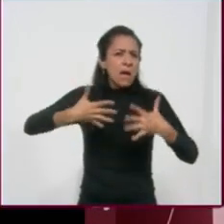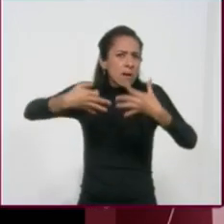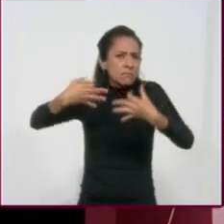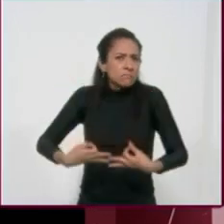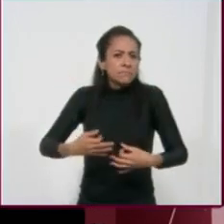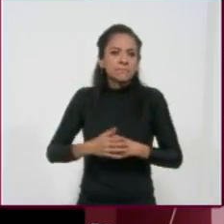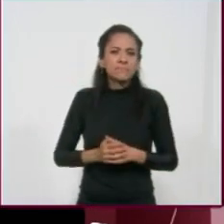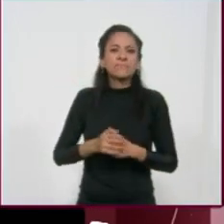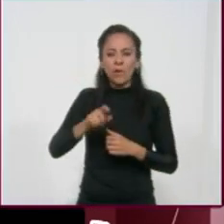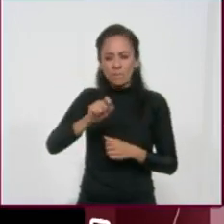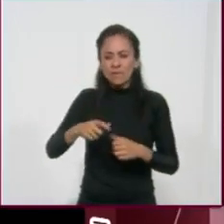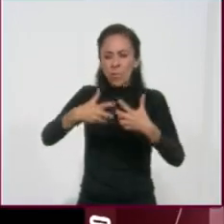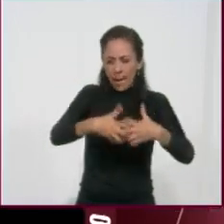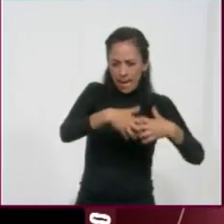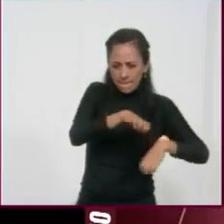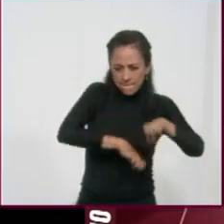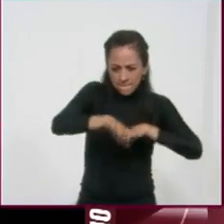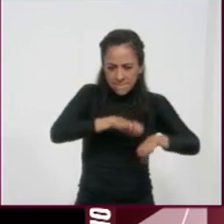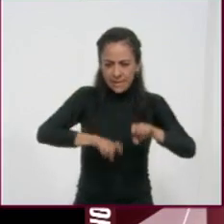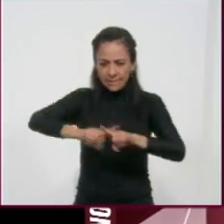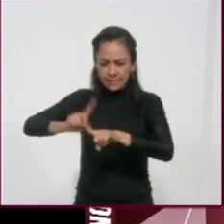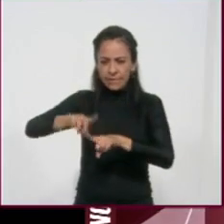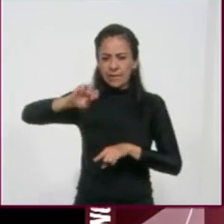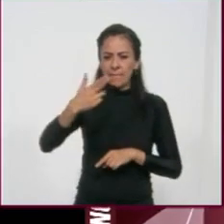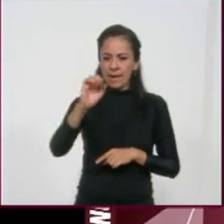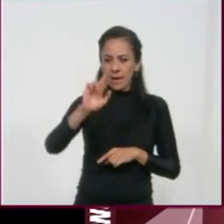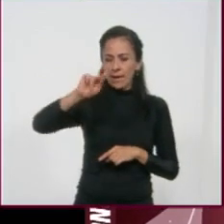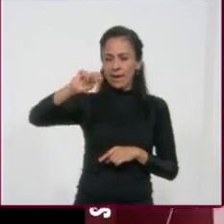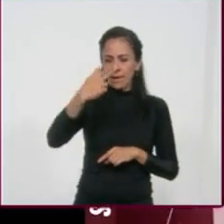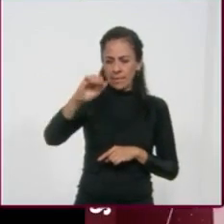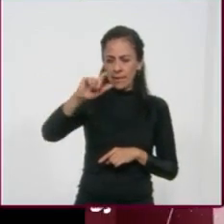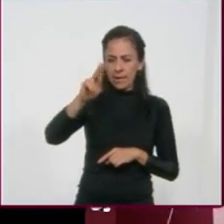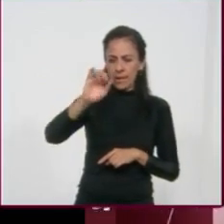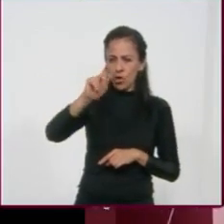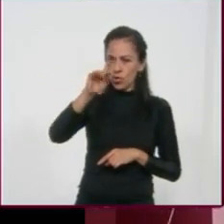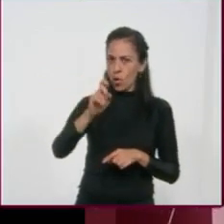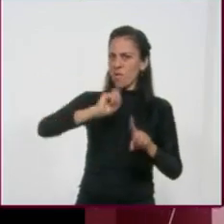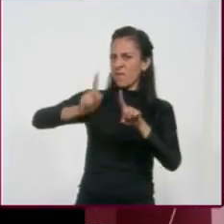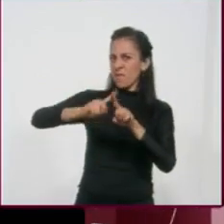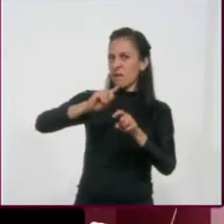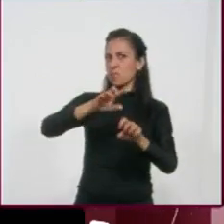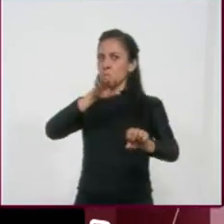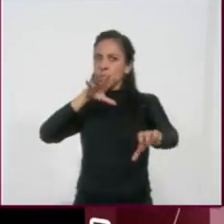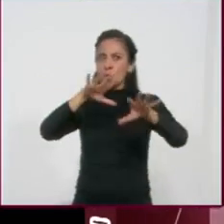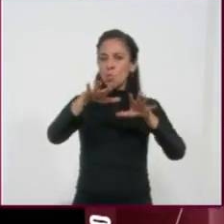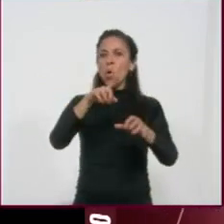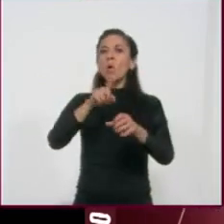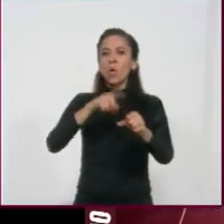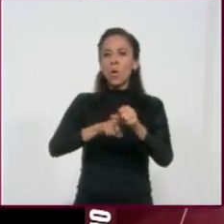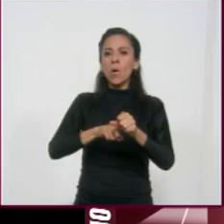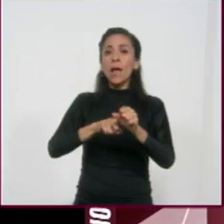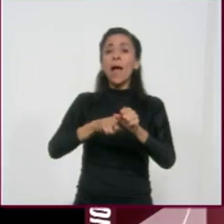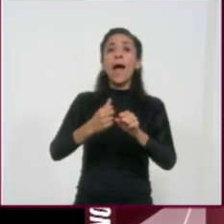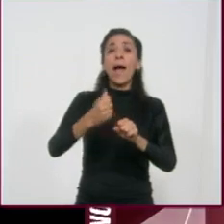compañía Meher de Troop promueve contra la oscuridad el ataque de los colores. Sus títeres flotan en un ambiente negro para contar la vida